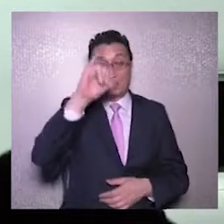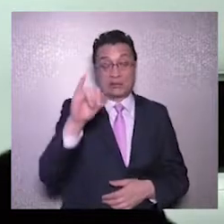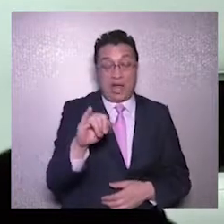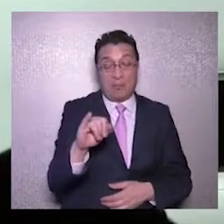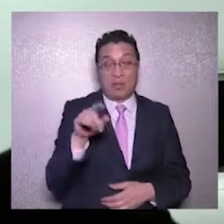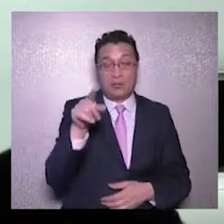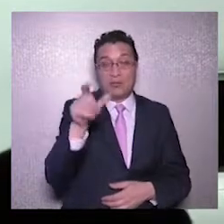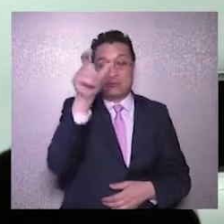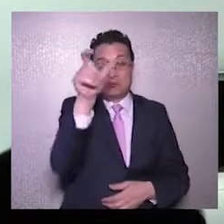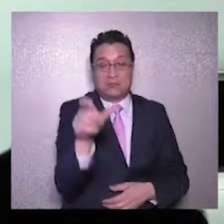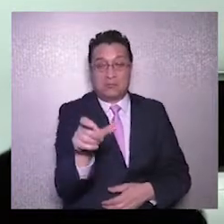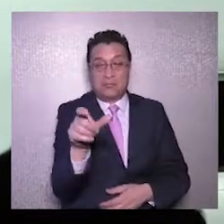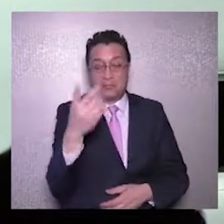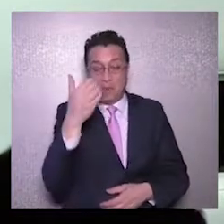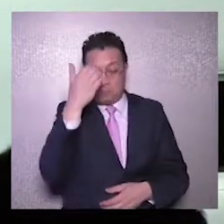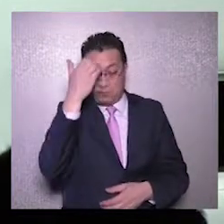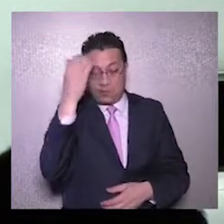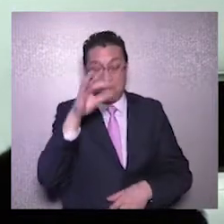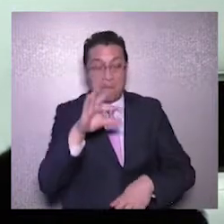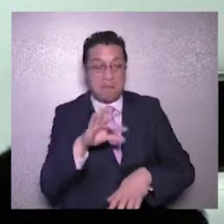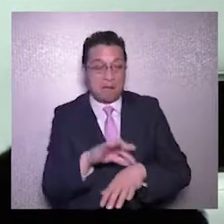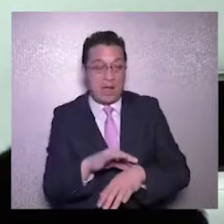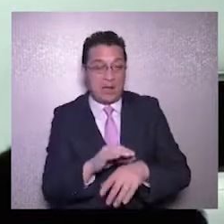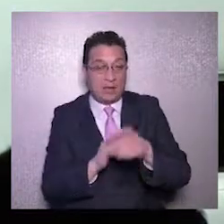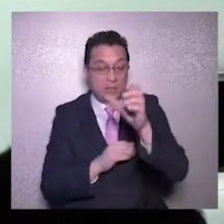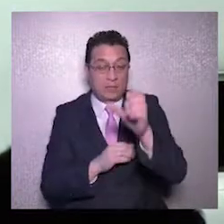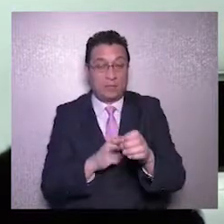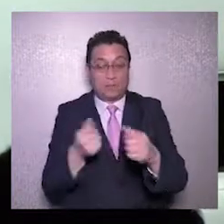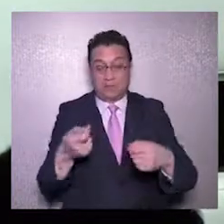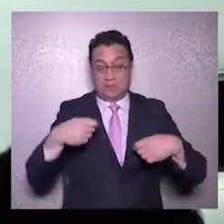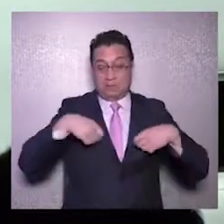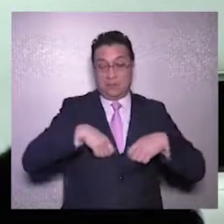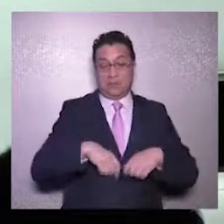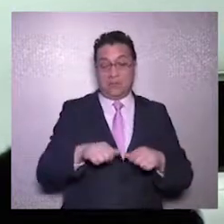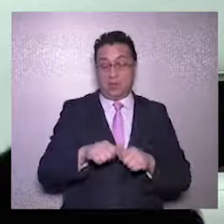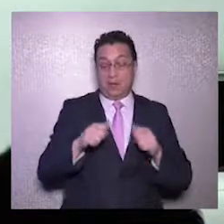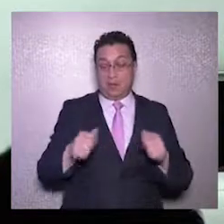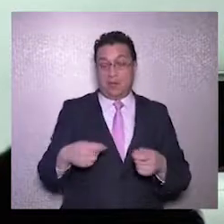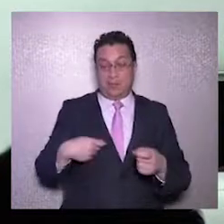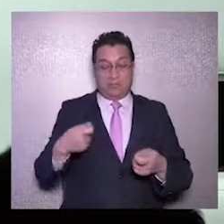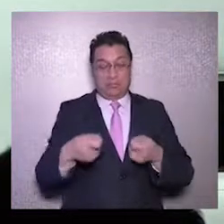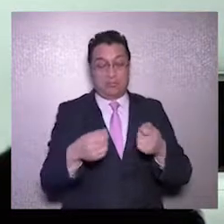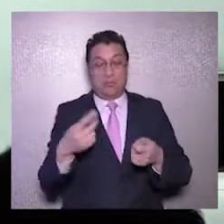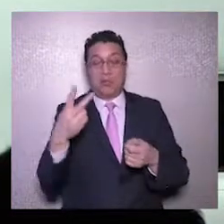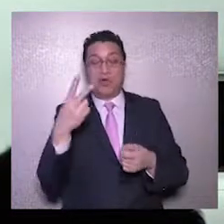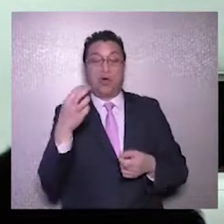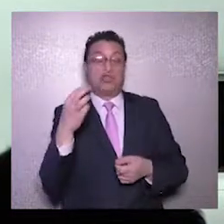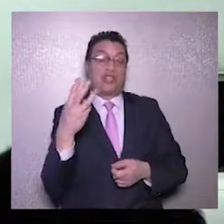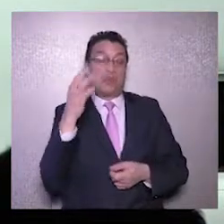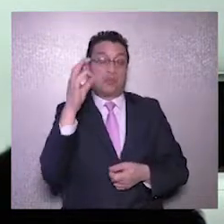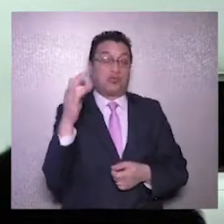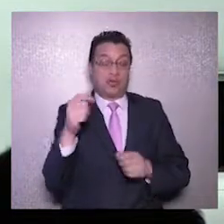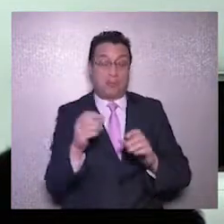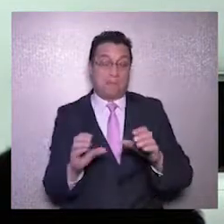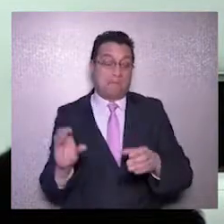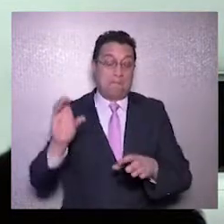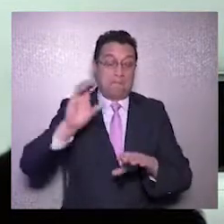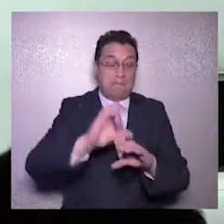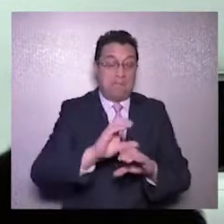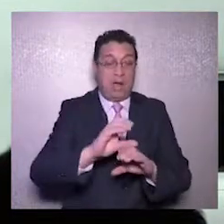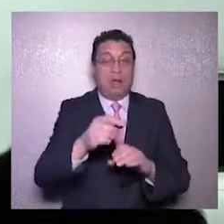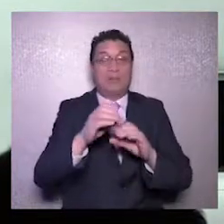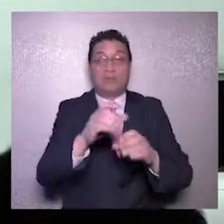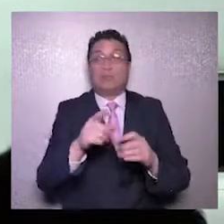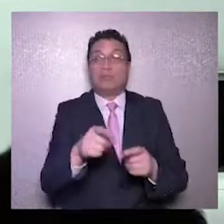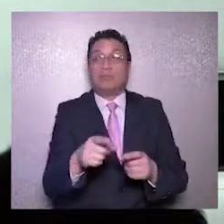y esa persona es un profesional medio que con su ingreso más su copago, 2 o 3%, ¿no es cierto? Porque finalmente